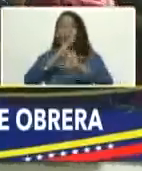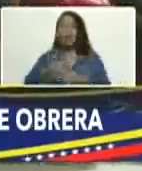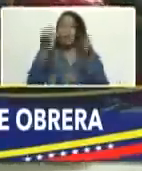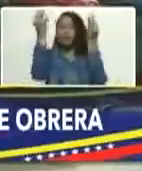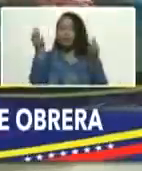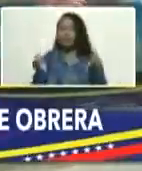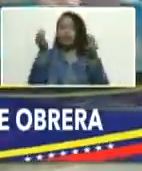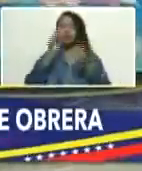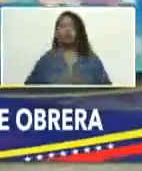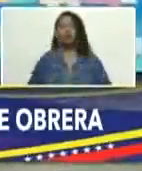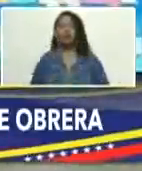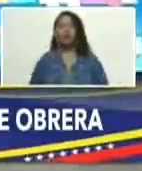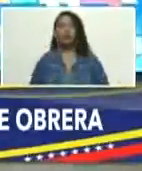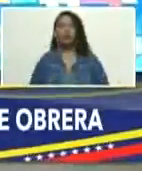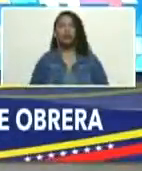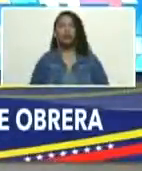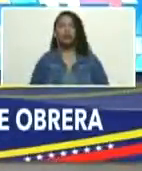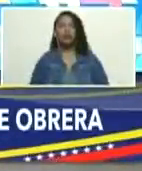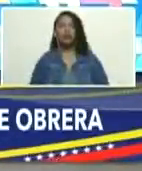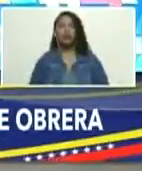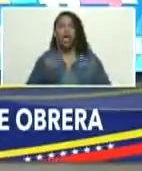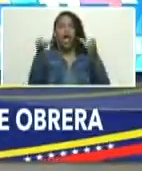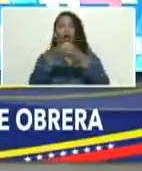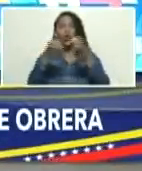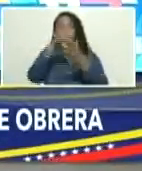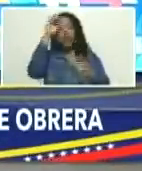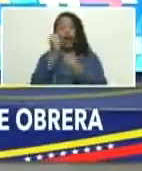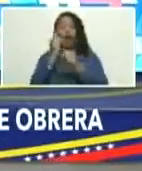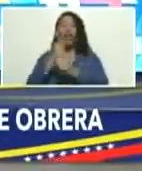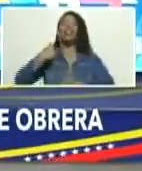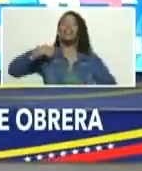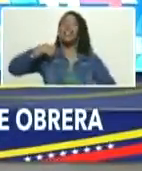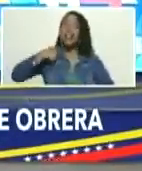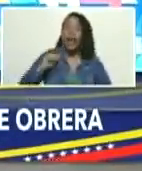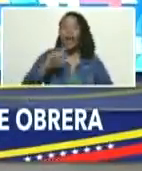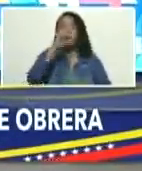concretos. La clase obrera